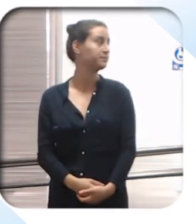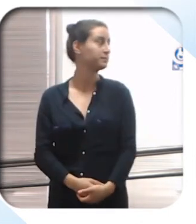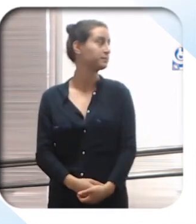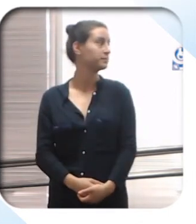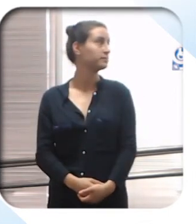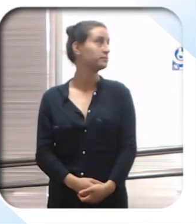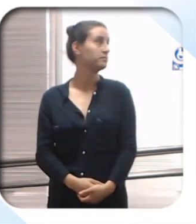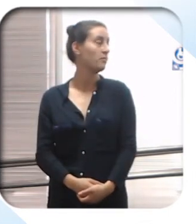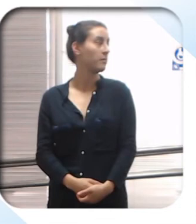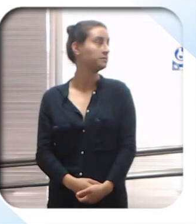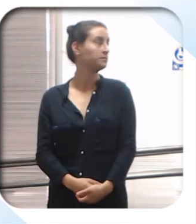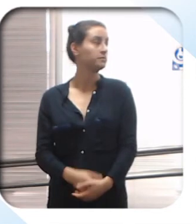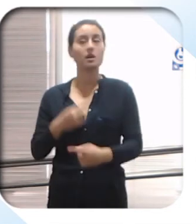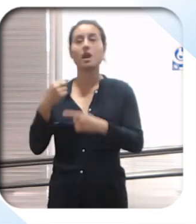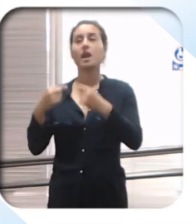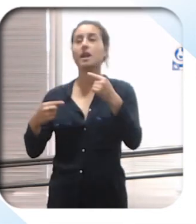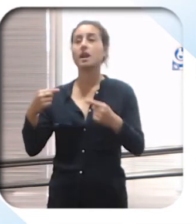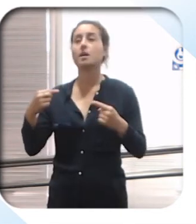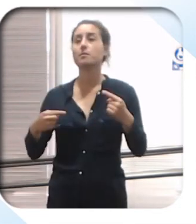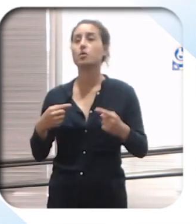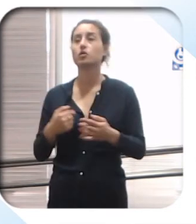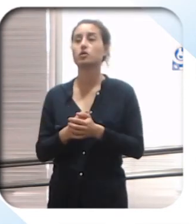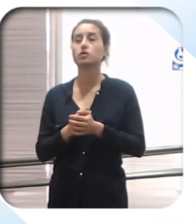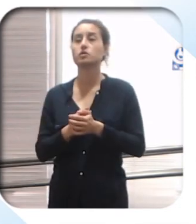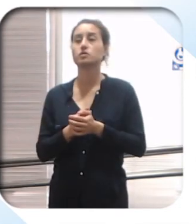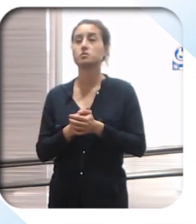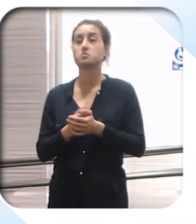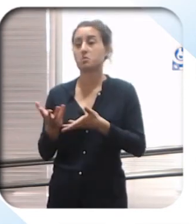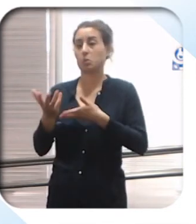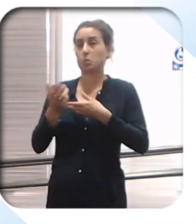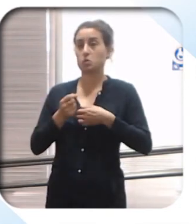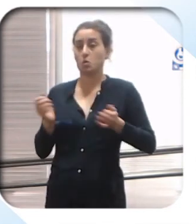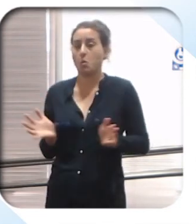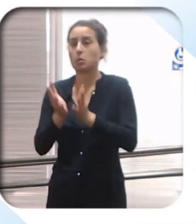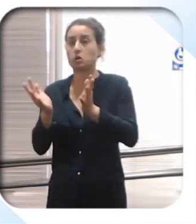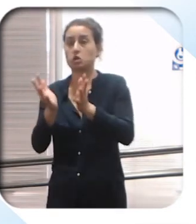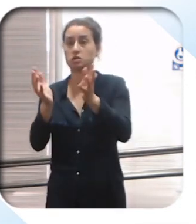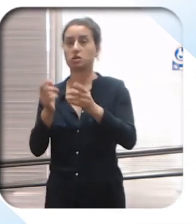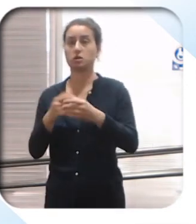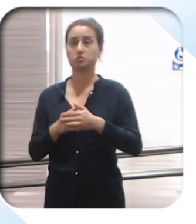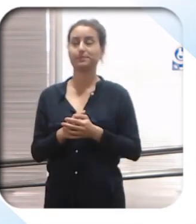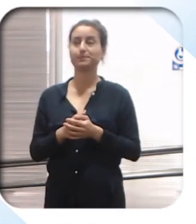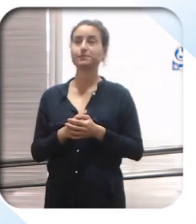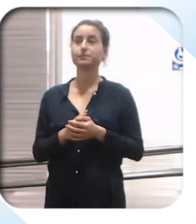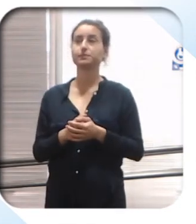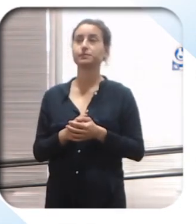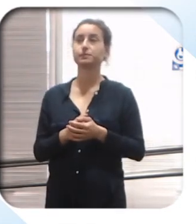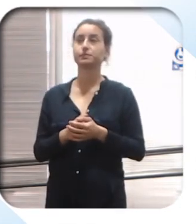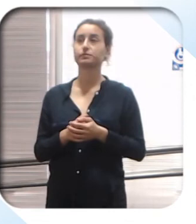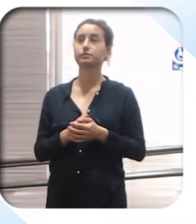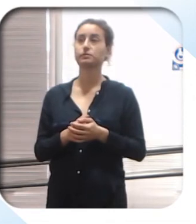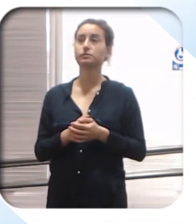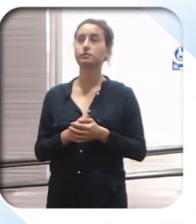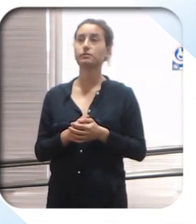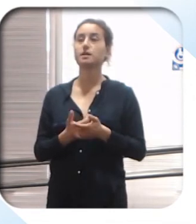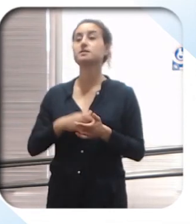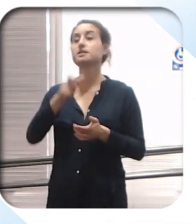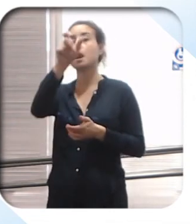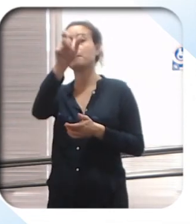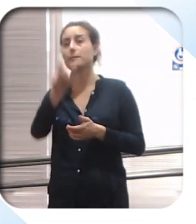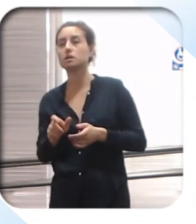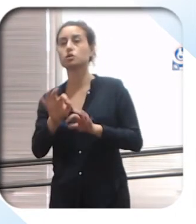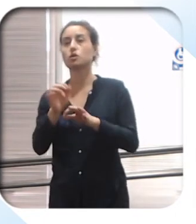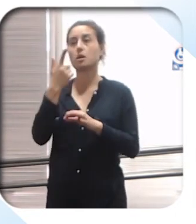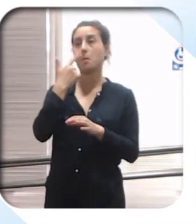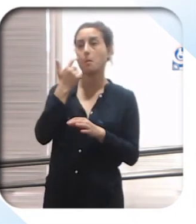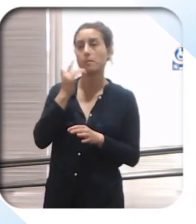Bueno, elementos que sean enriquecedores y que potencien esto que vemos acá. Entonces, si el chico, si la